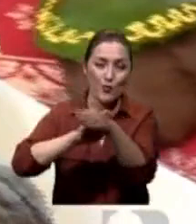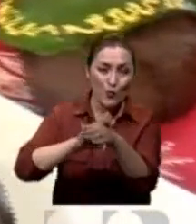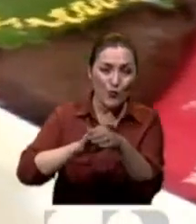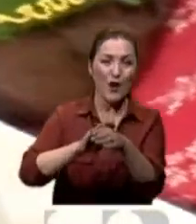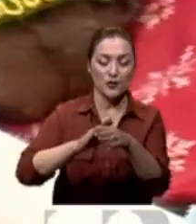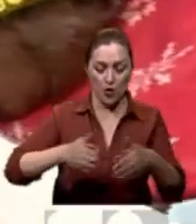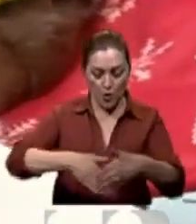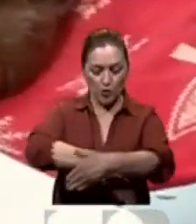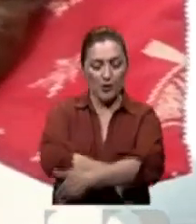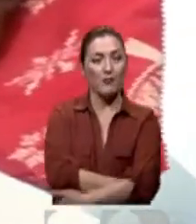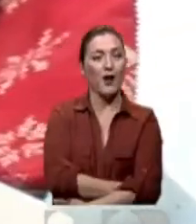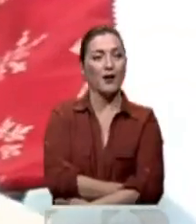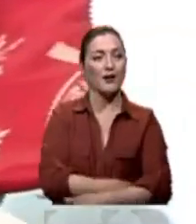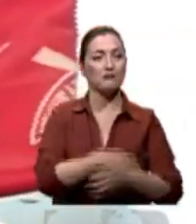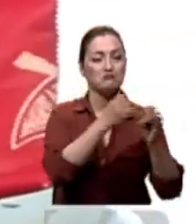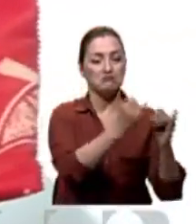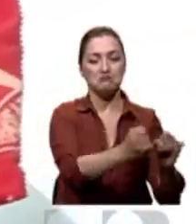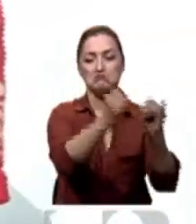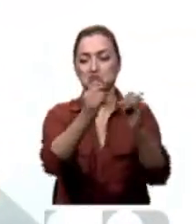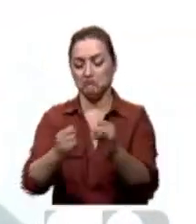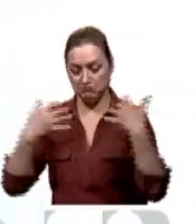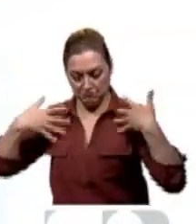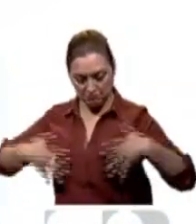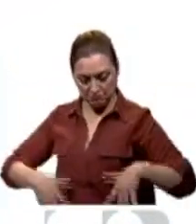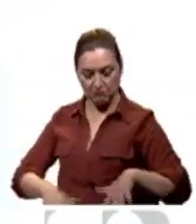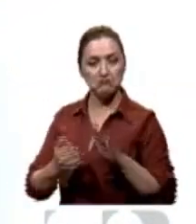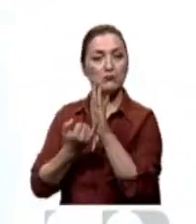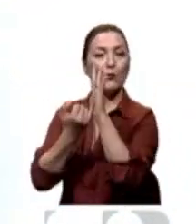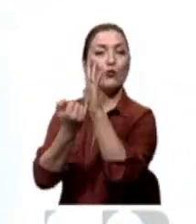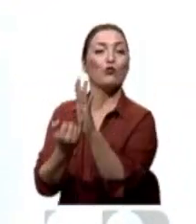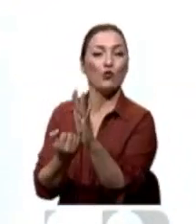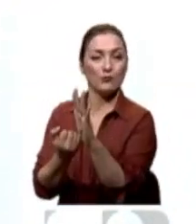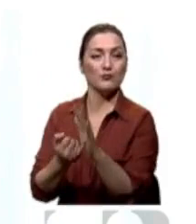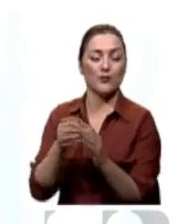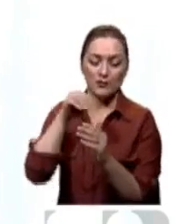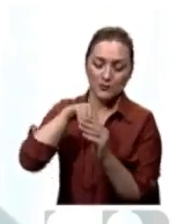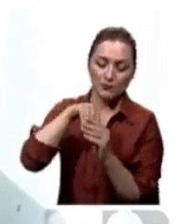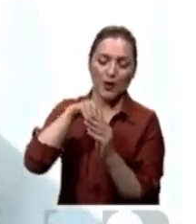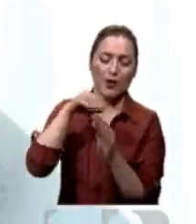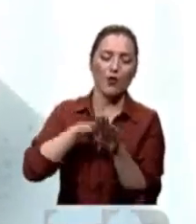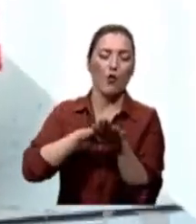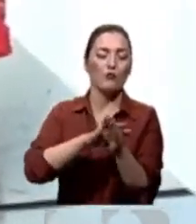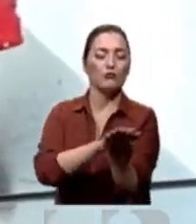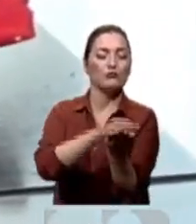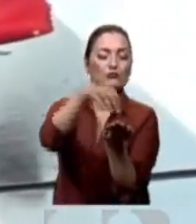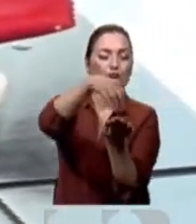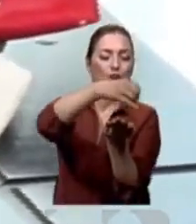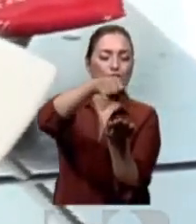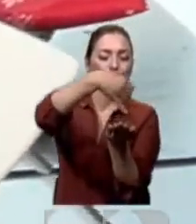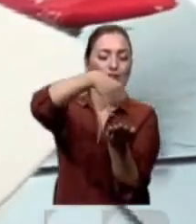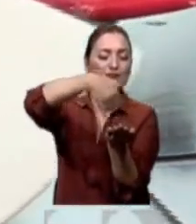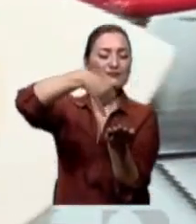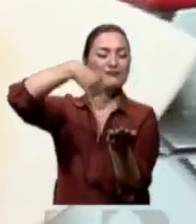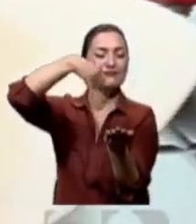diferente vestimenta, con su diferente decoración y su diferente relleno. Ahora, Andrea, cuéntanos